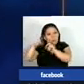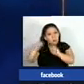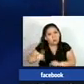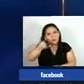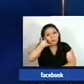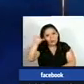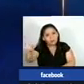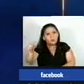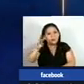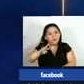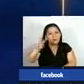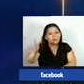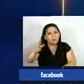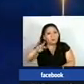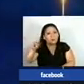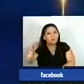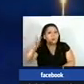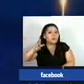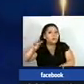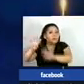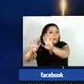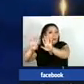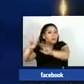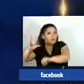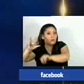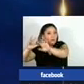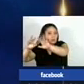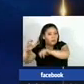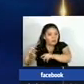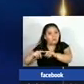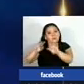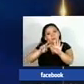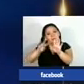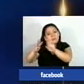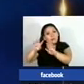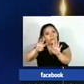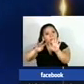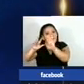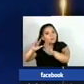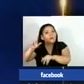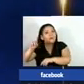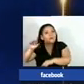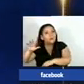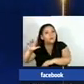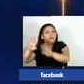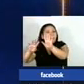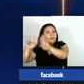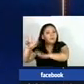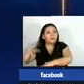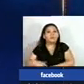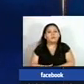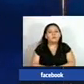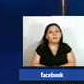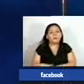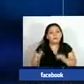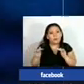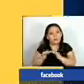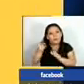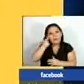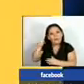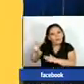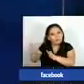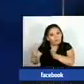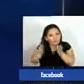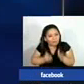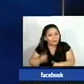telefónicos 2221-2980 y 7798-1598. Y les mostramos un